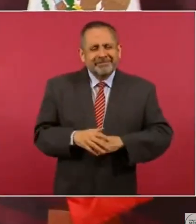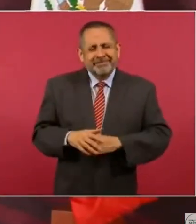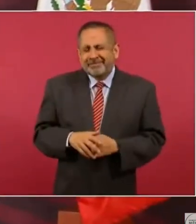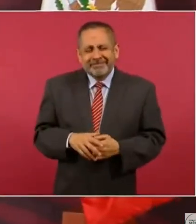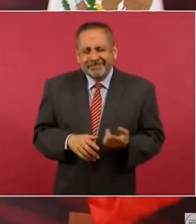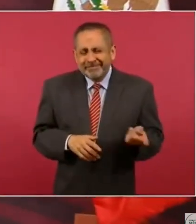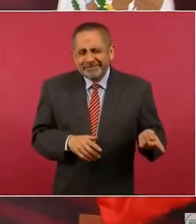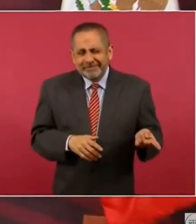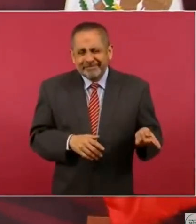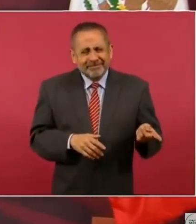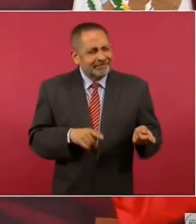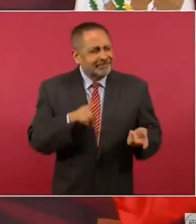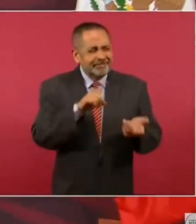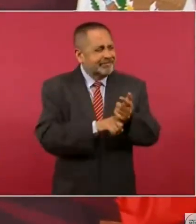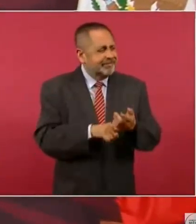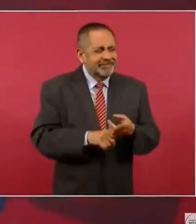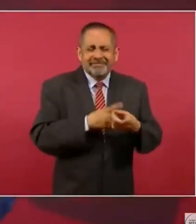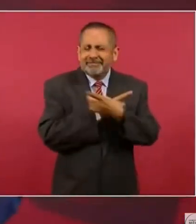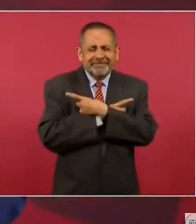es esto? Una inmoralidad.